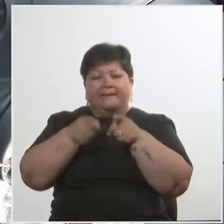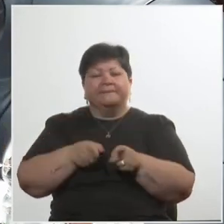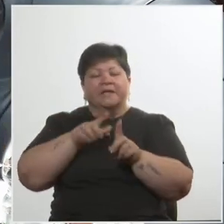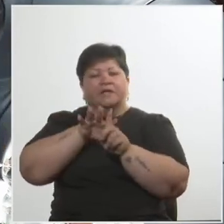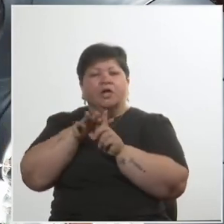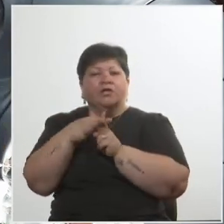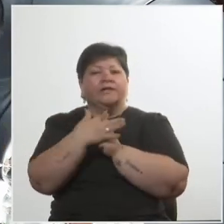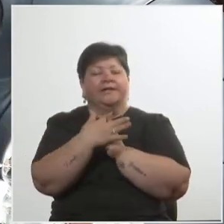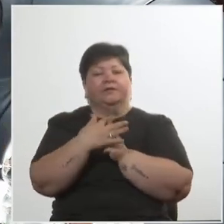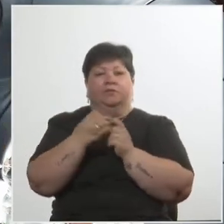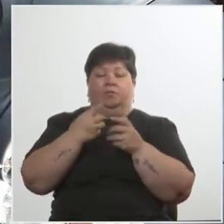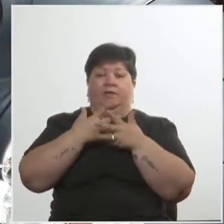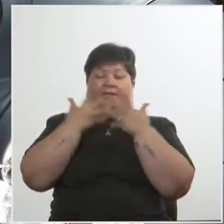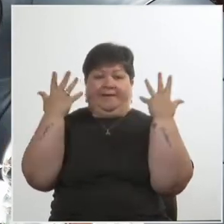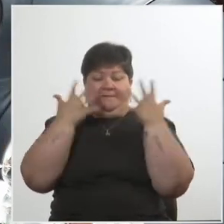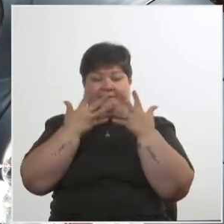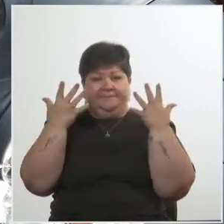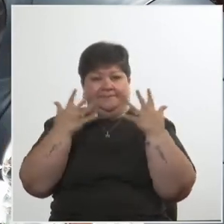grave